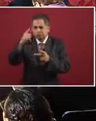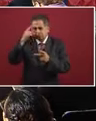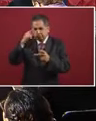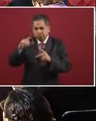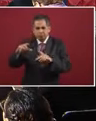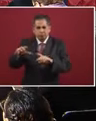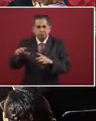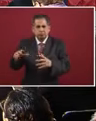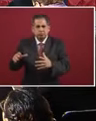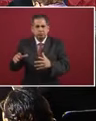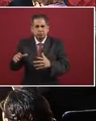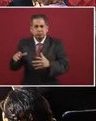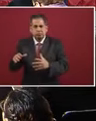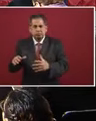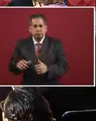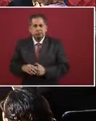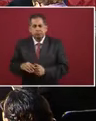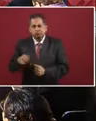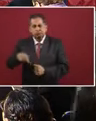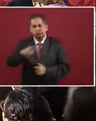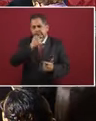allá en